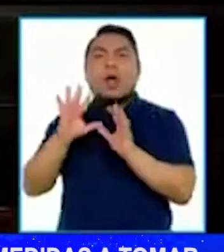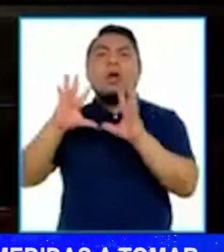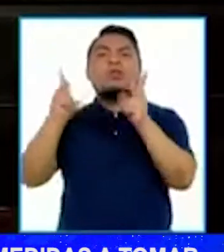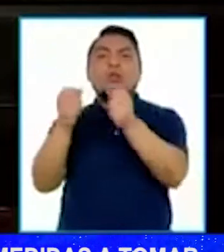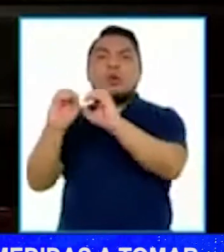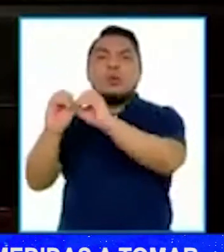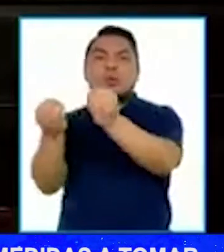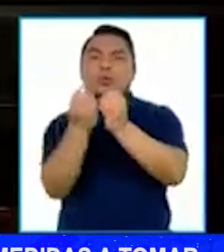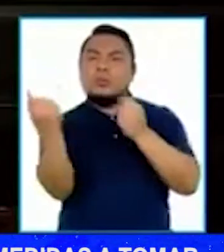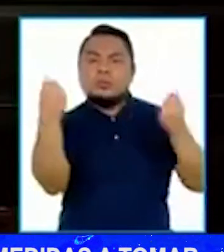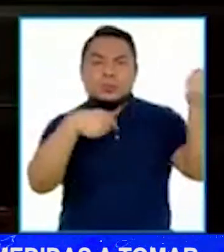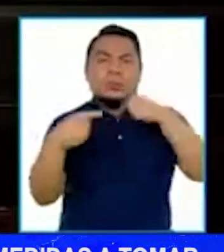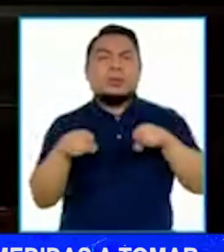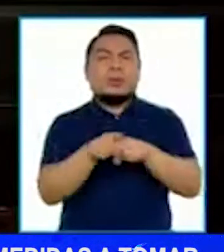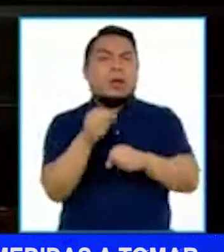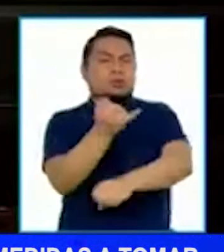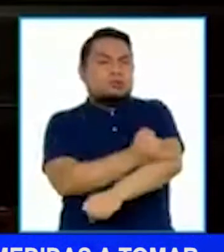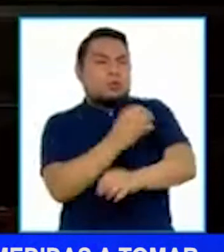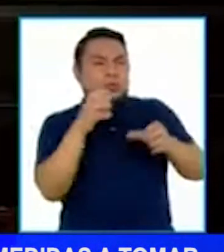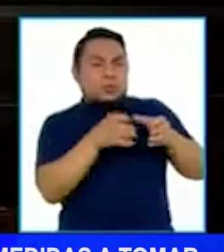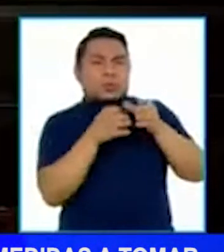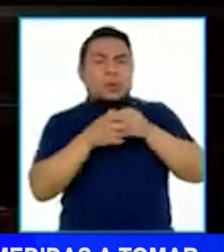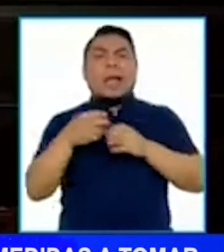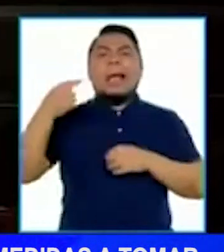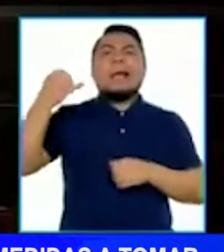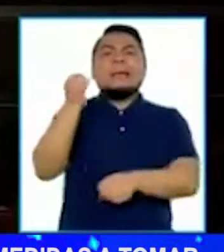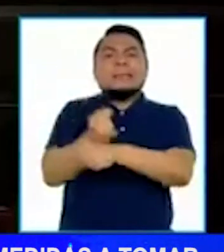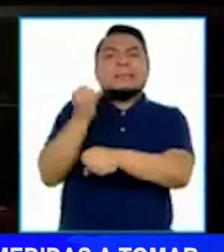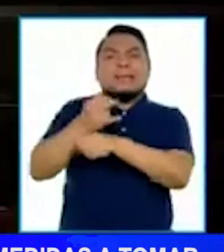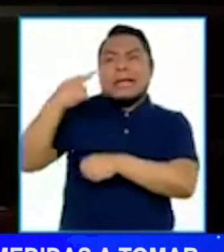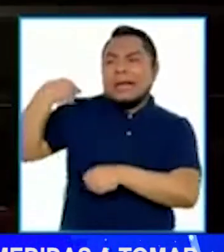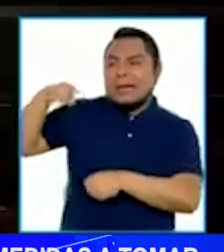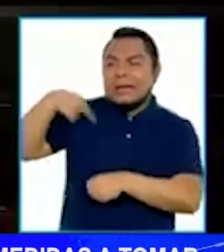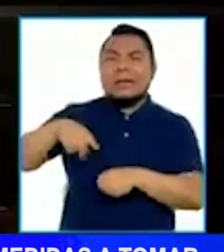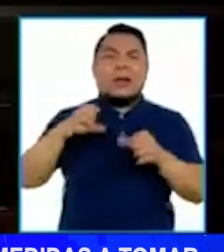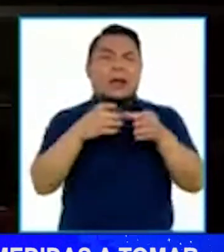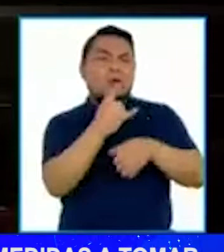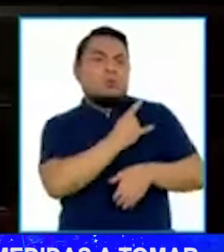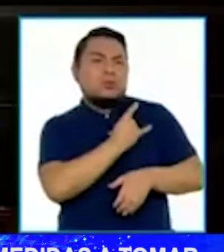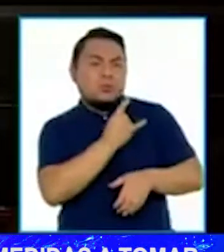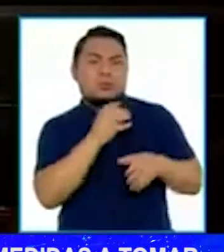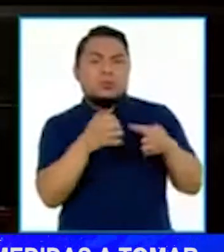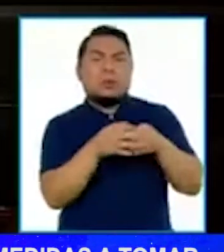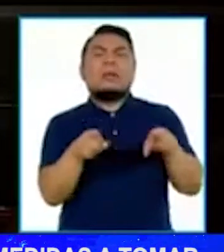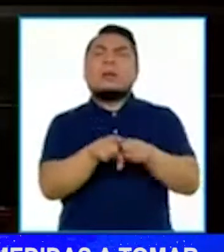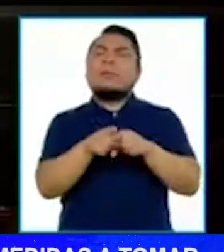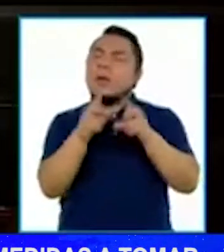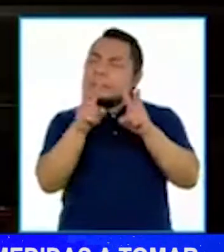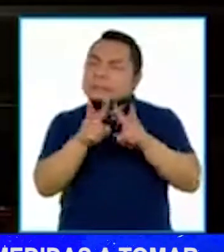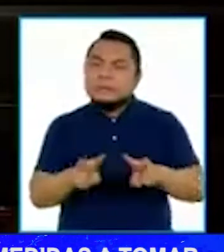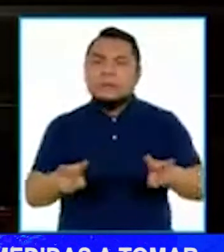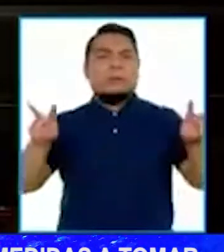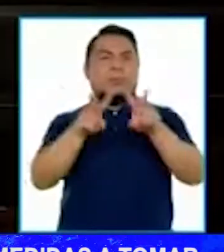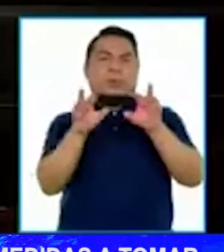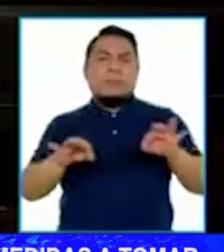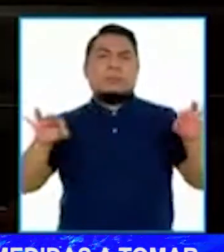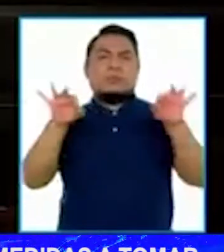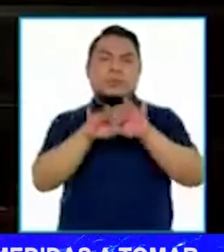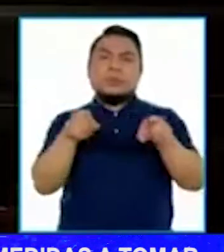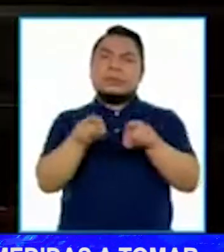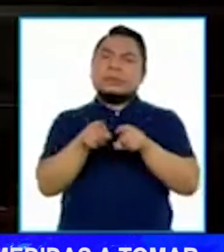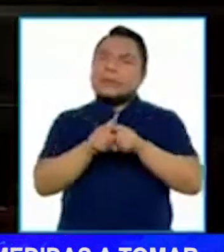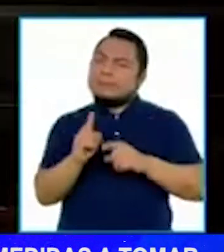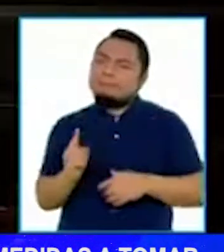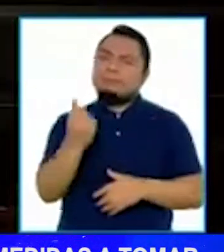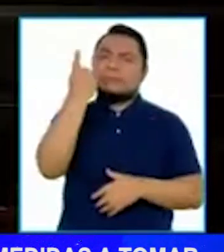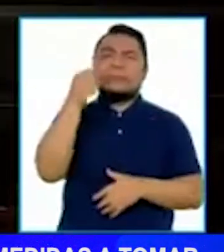organizaciones de la sociedad civil, instituciones religiosas y entidades académicas, con el valioso, significativo